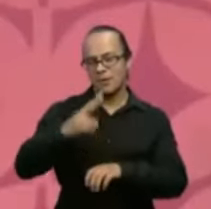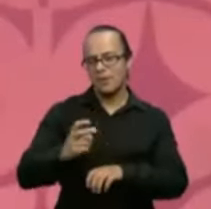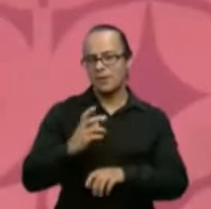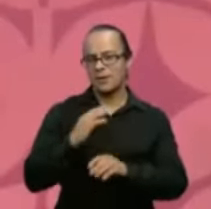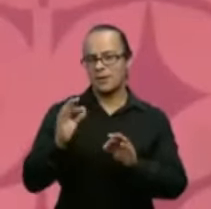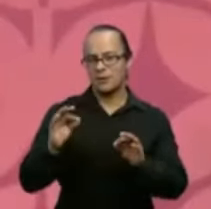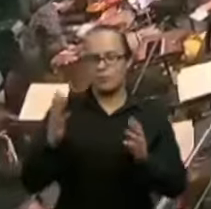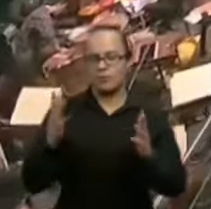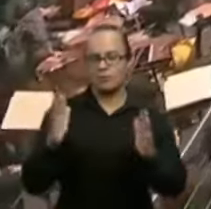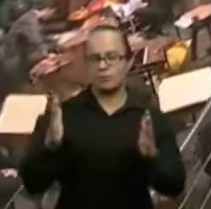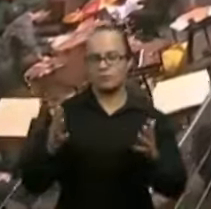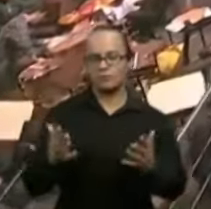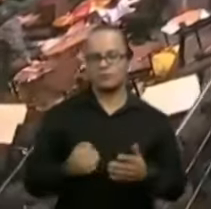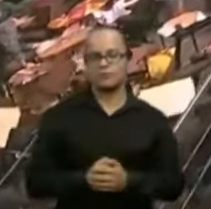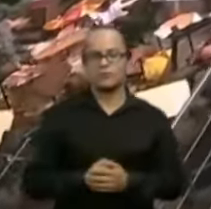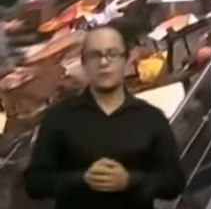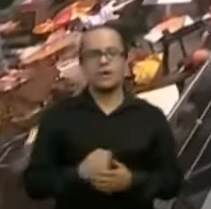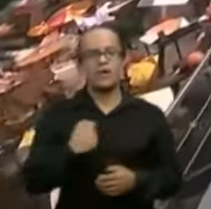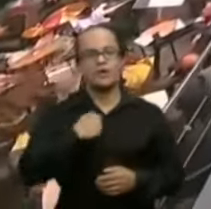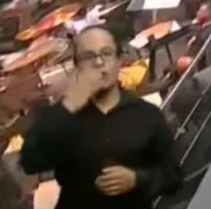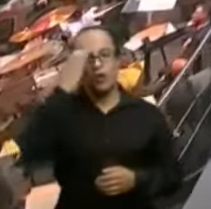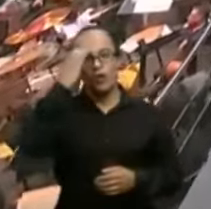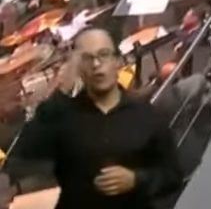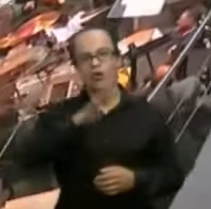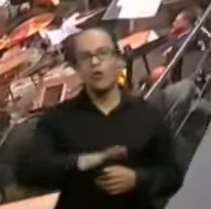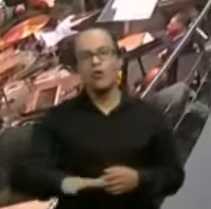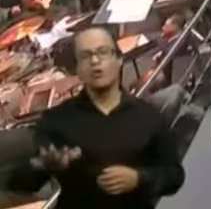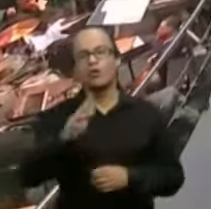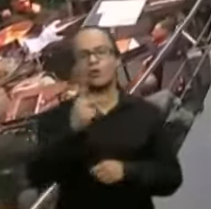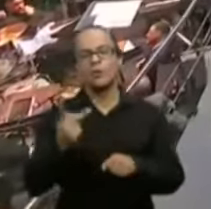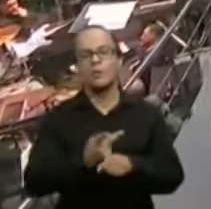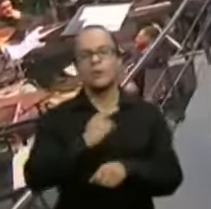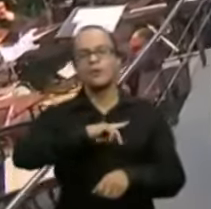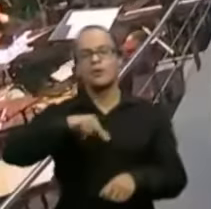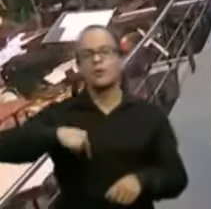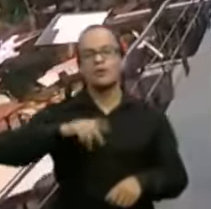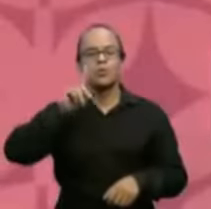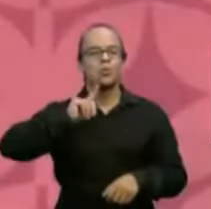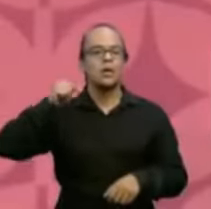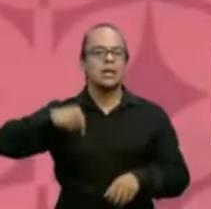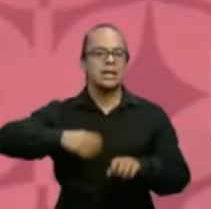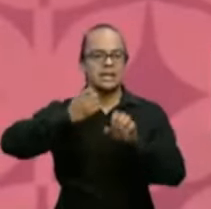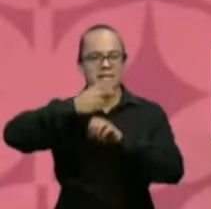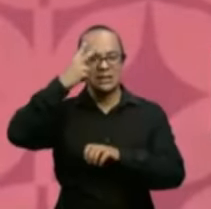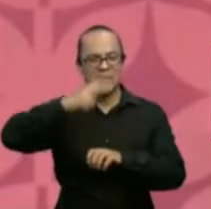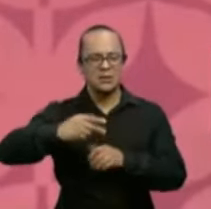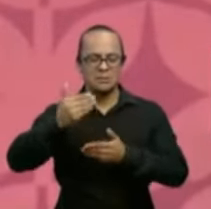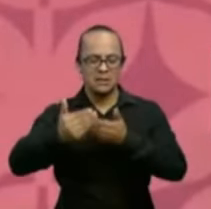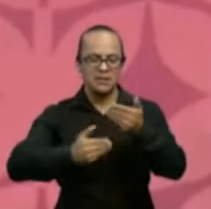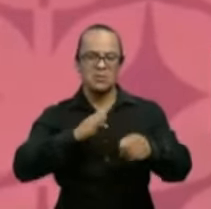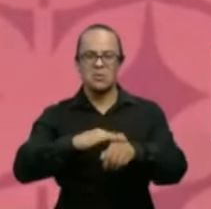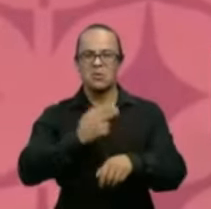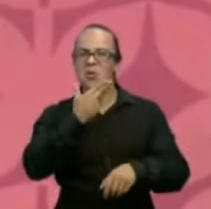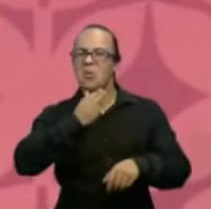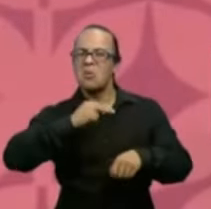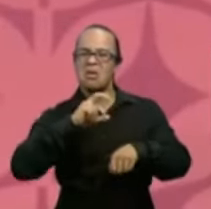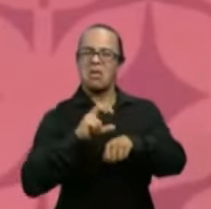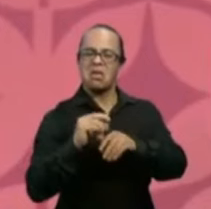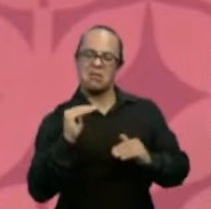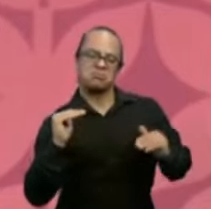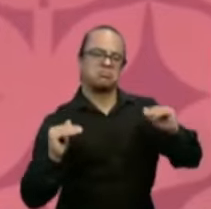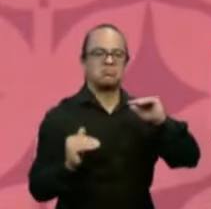Mexiquenses. Conozco la situación que atravesamos las mujeres mexiquenses, causadas por el machismo y